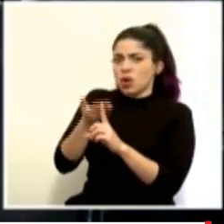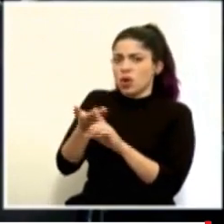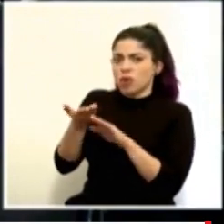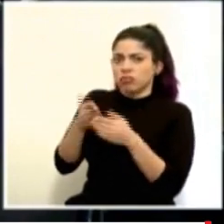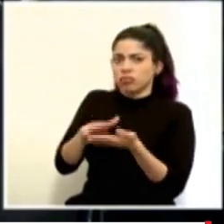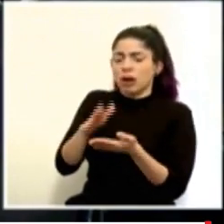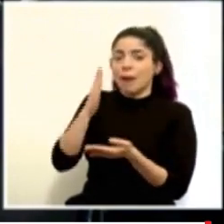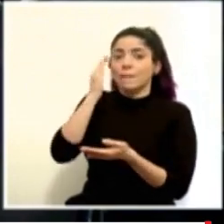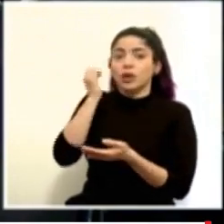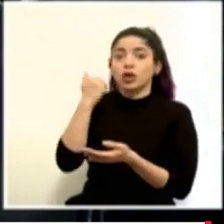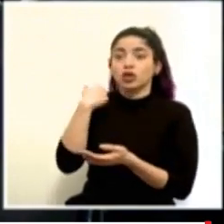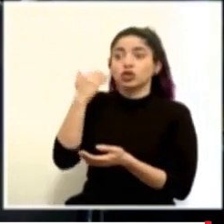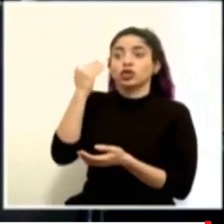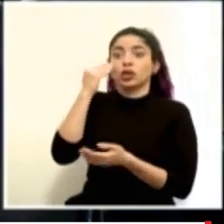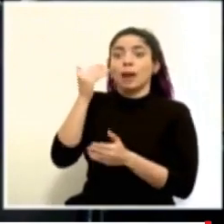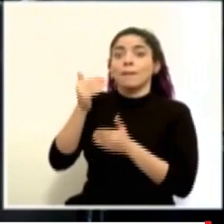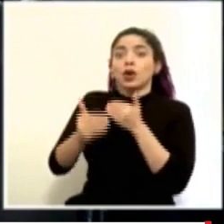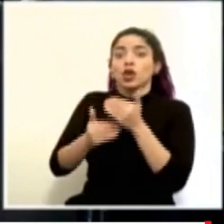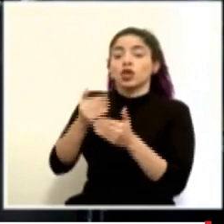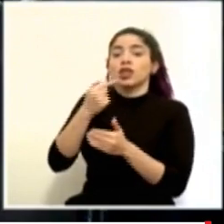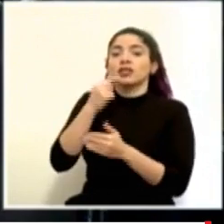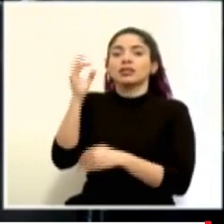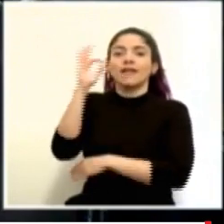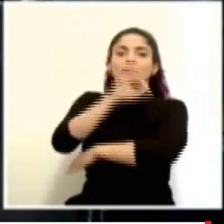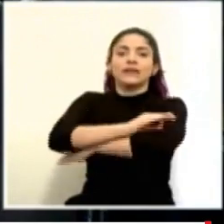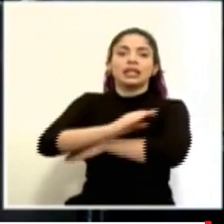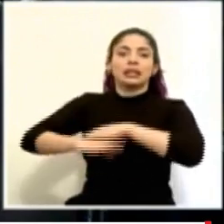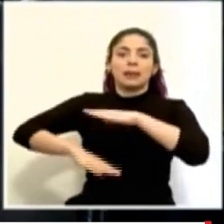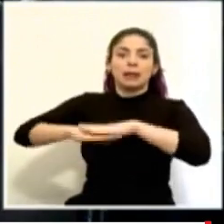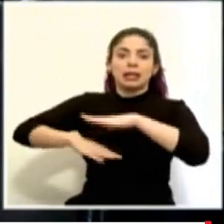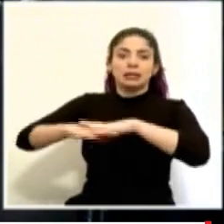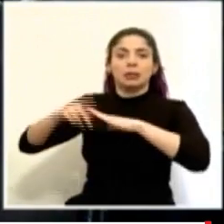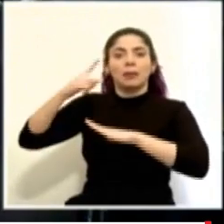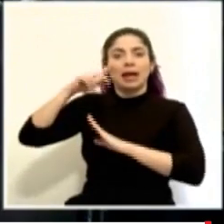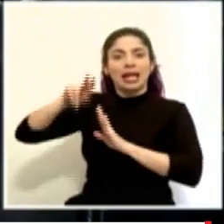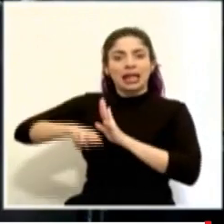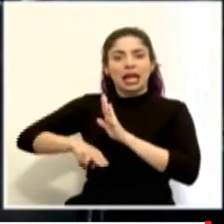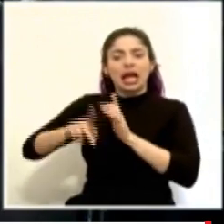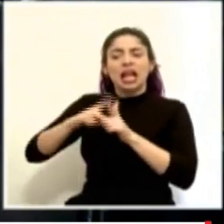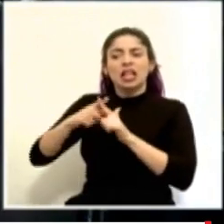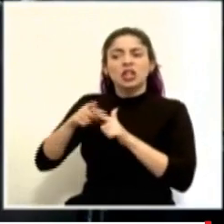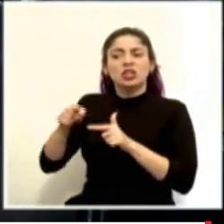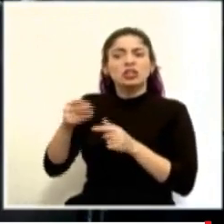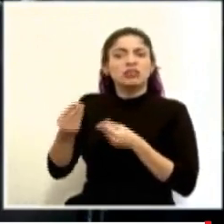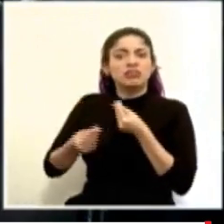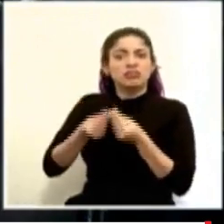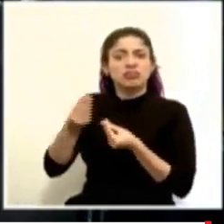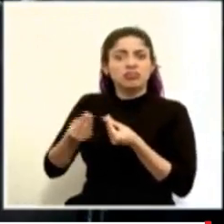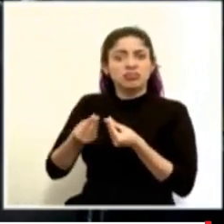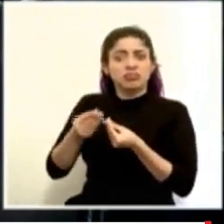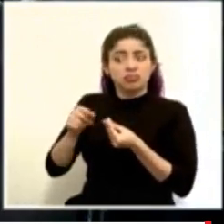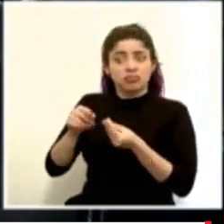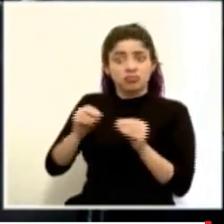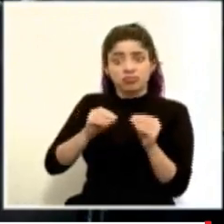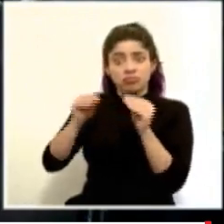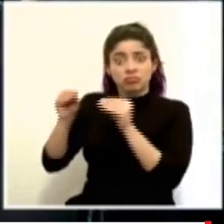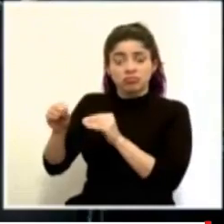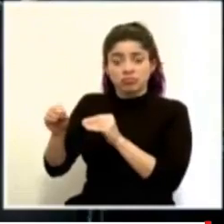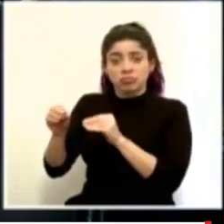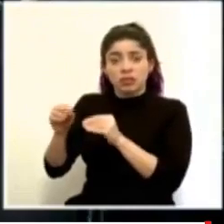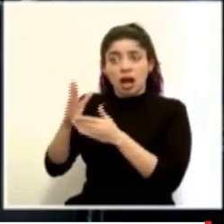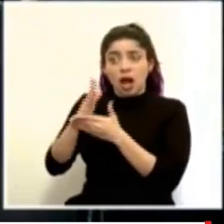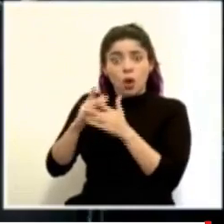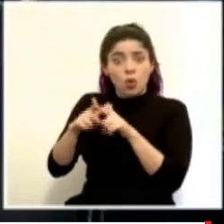cadáver, porque entiendo que los protocolos dicen que hay una fecha máxima para su entierro. Entonces quiero saber si se fue a un sitio